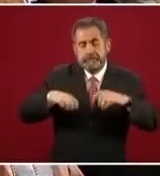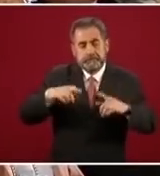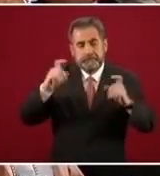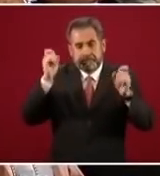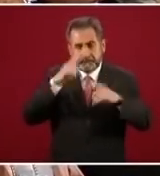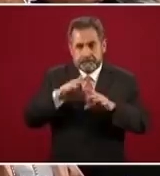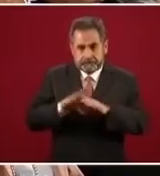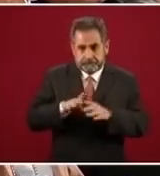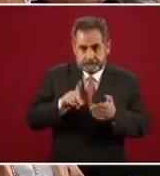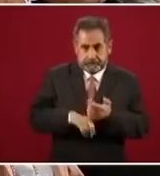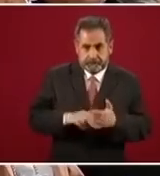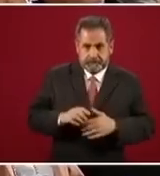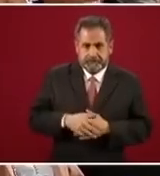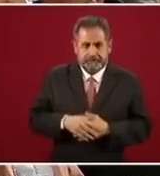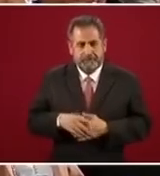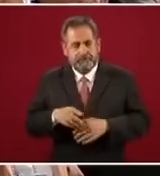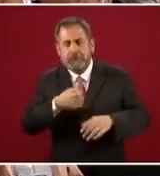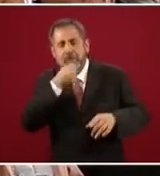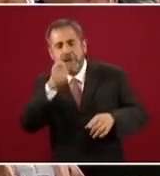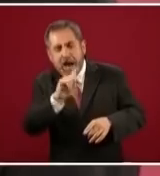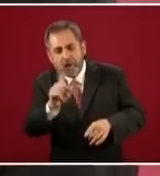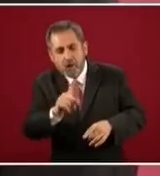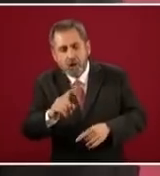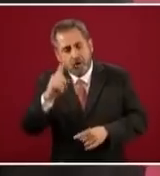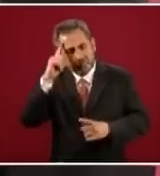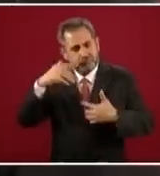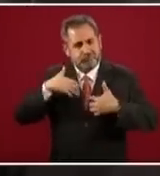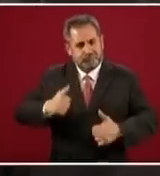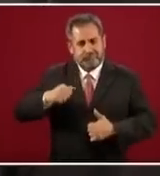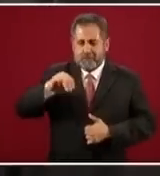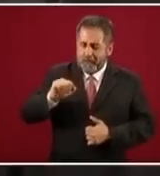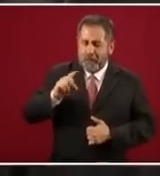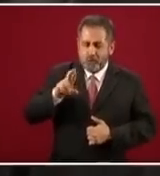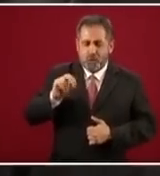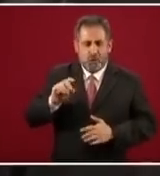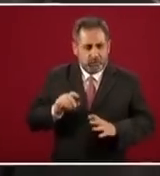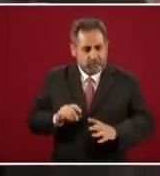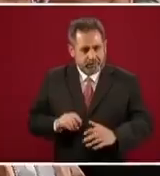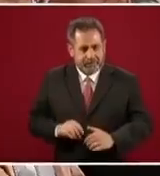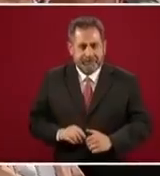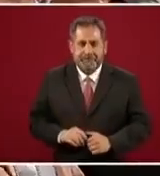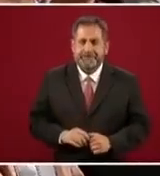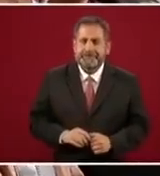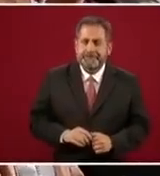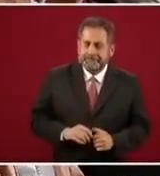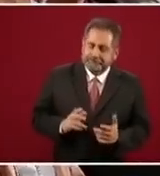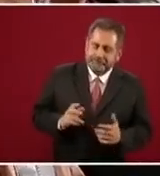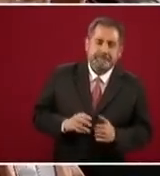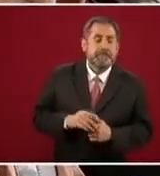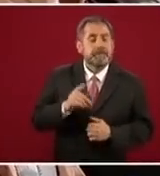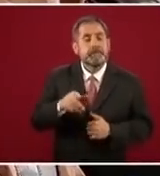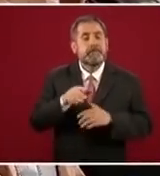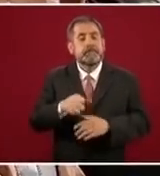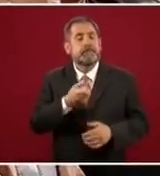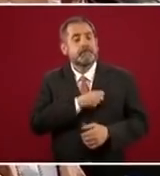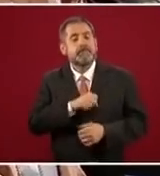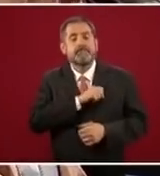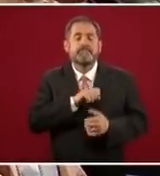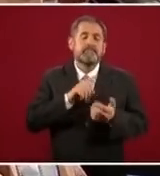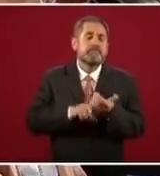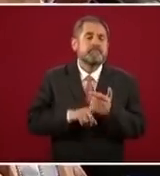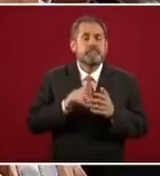las cuestiones… Madura, digamos. En el tema de salud y prestaciones y retiro de